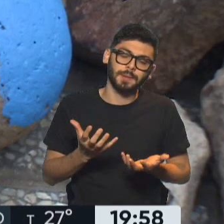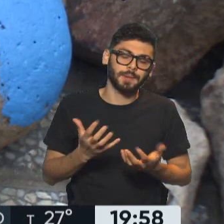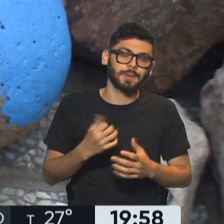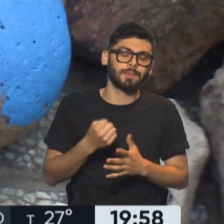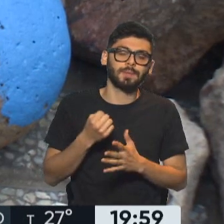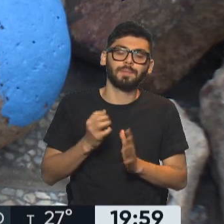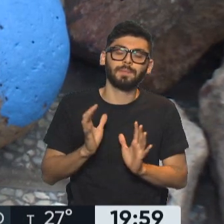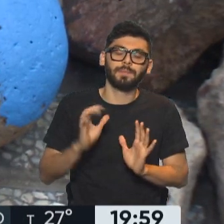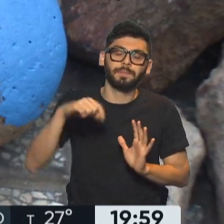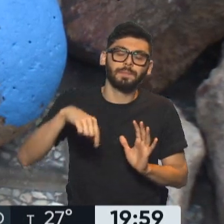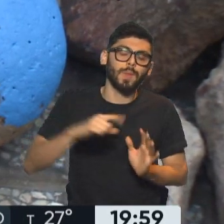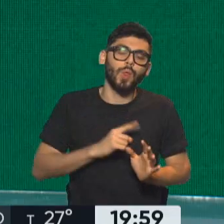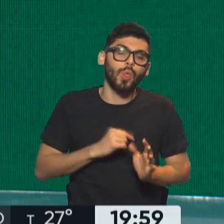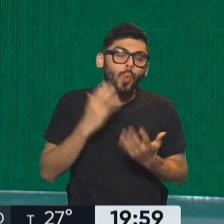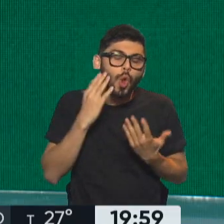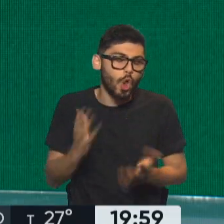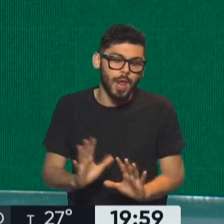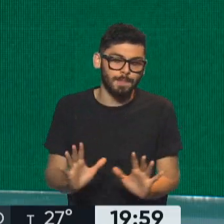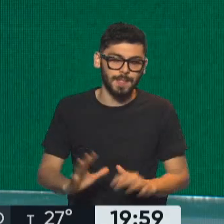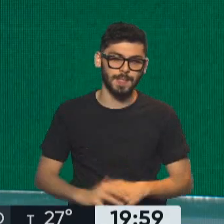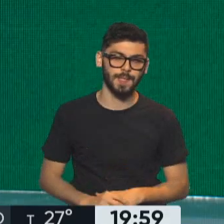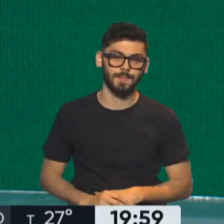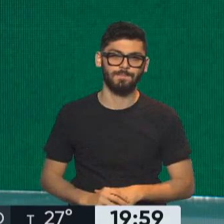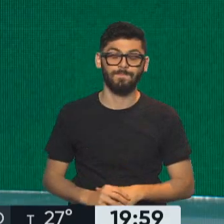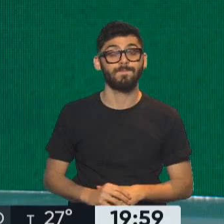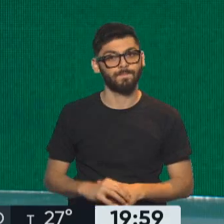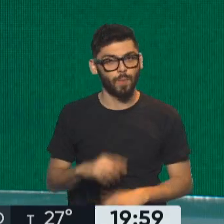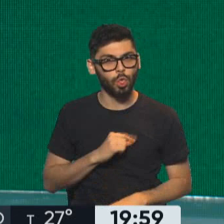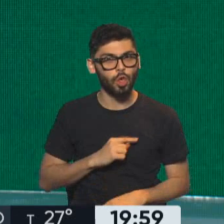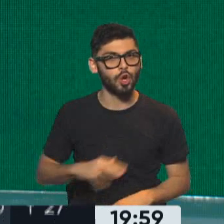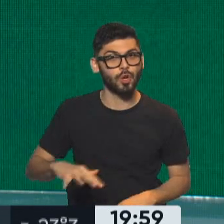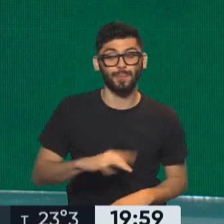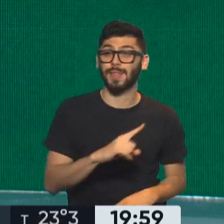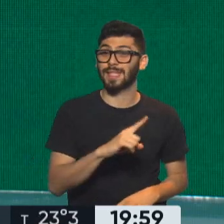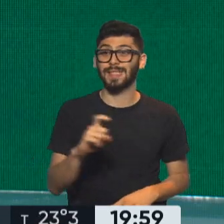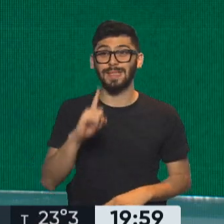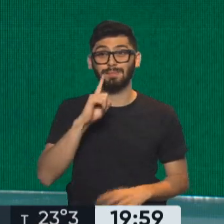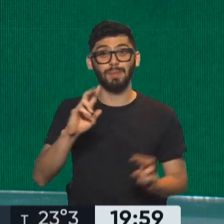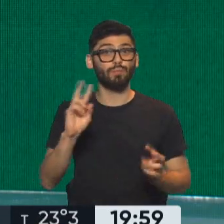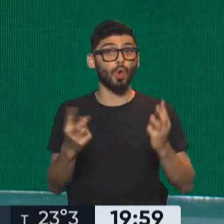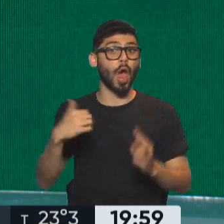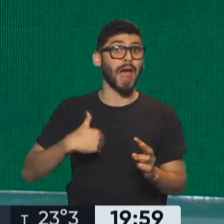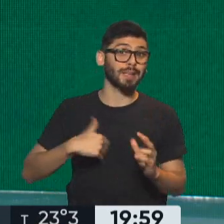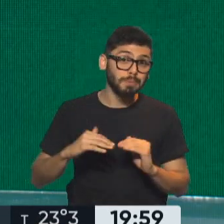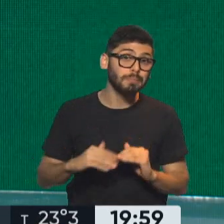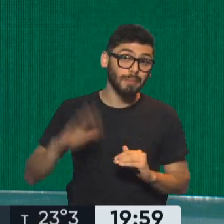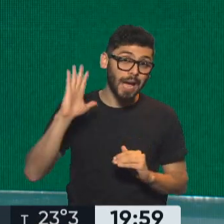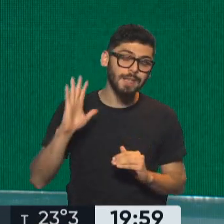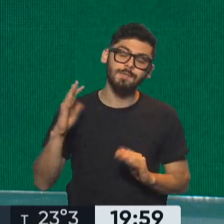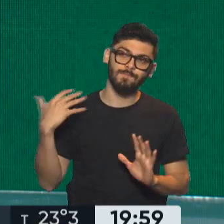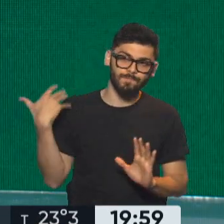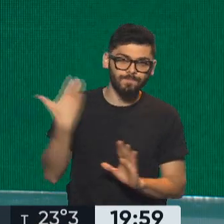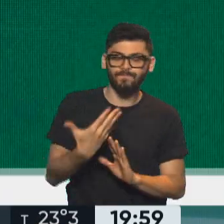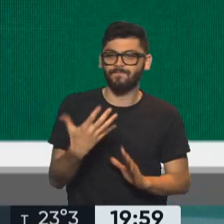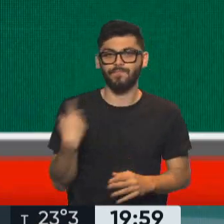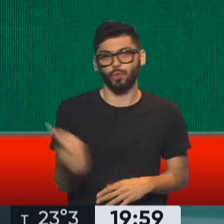sencillamente sentir el día y nada más. Bueno, el dolor, por supuesto, más de 100.000 muertos en la Argentina por coronavirus. A esta altura creo que